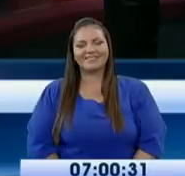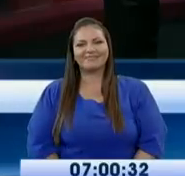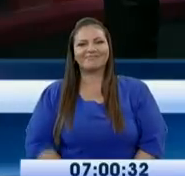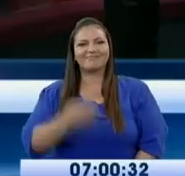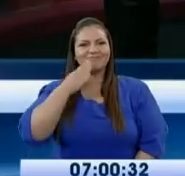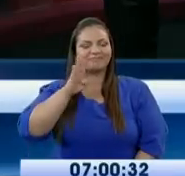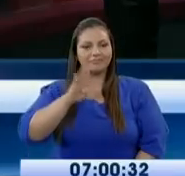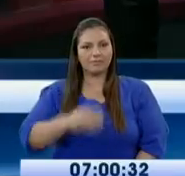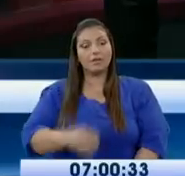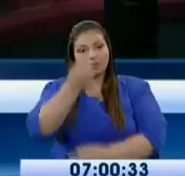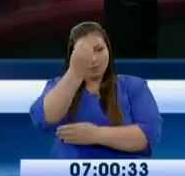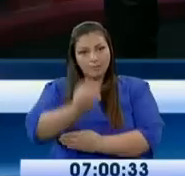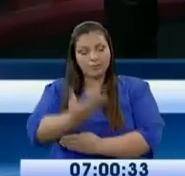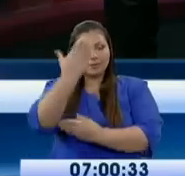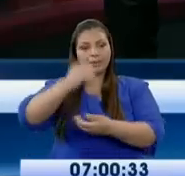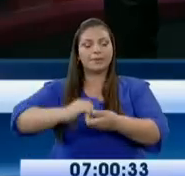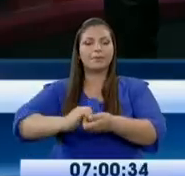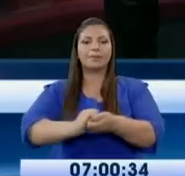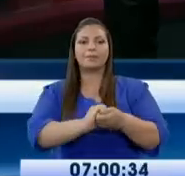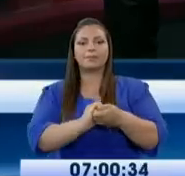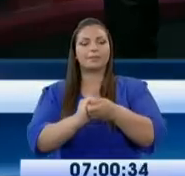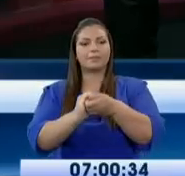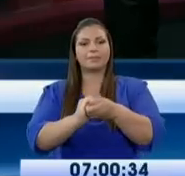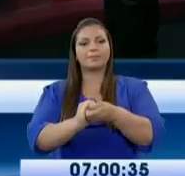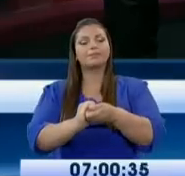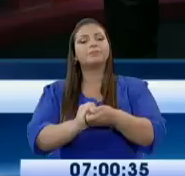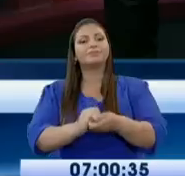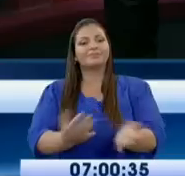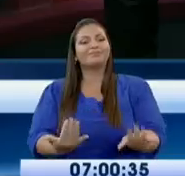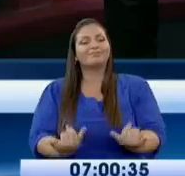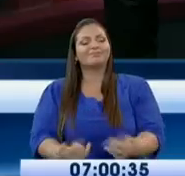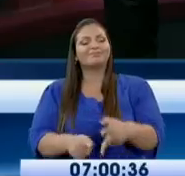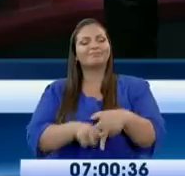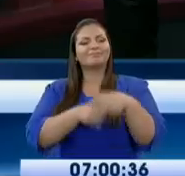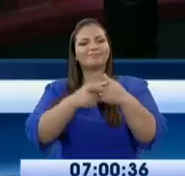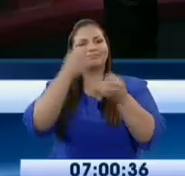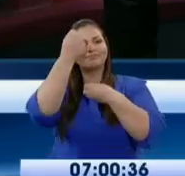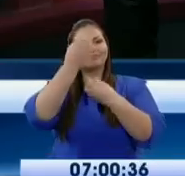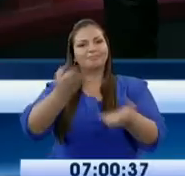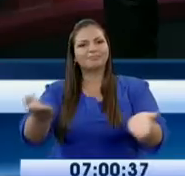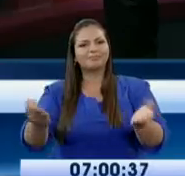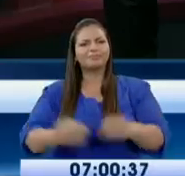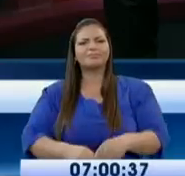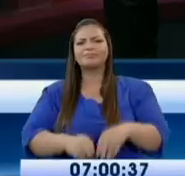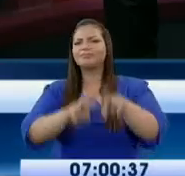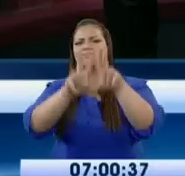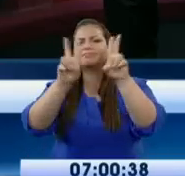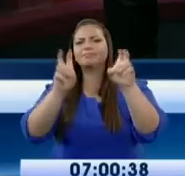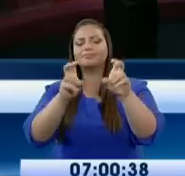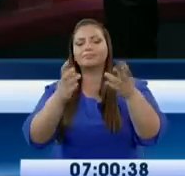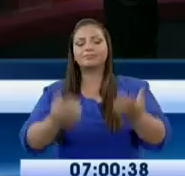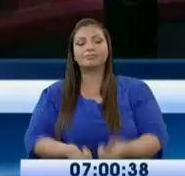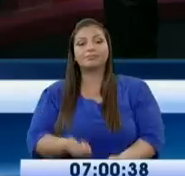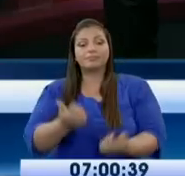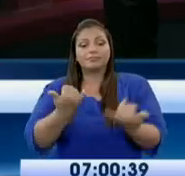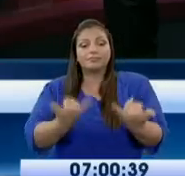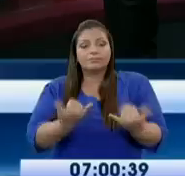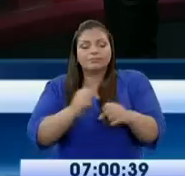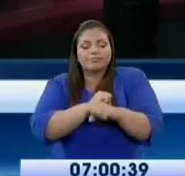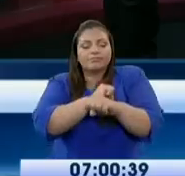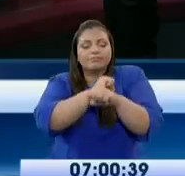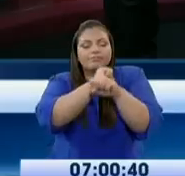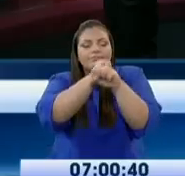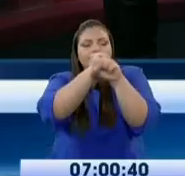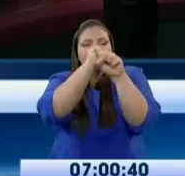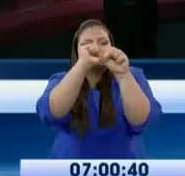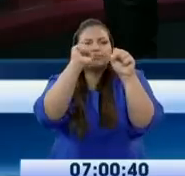Muy buenos días, amigos televidentes. Aquí, como todos los días, listo para darles a conocer los sucesos registrados esta madrugada en el puerto